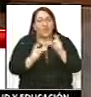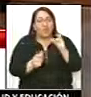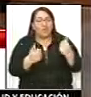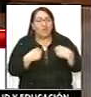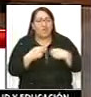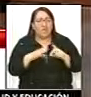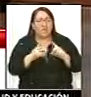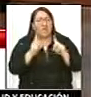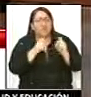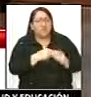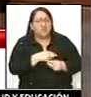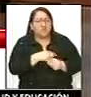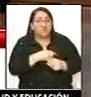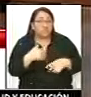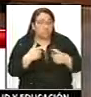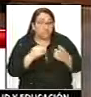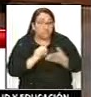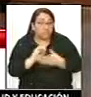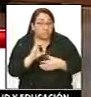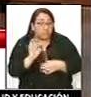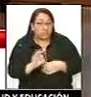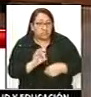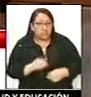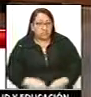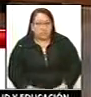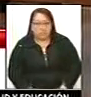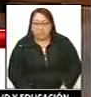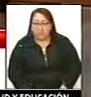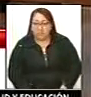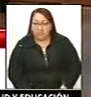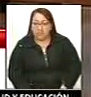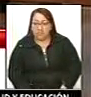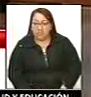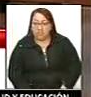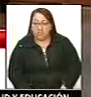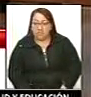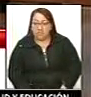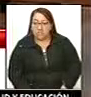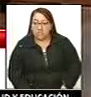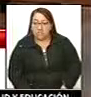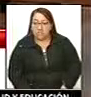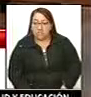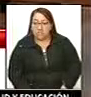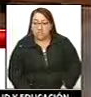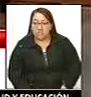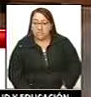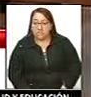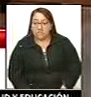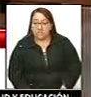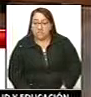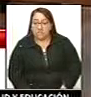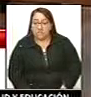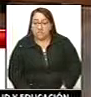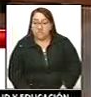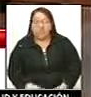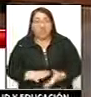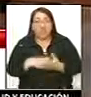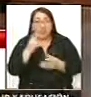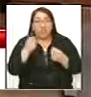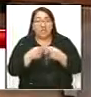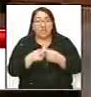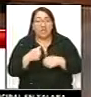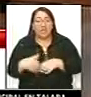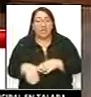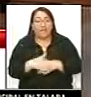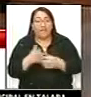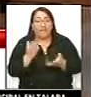sin haberle consultado a la otra si quería o no quería aparecer en esa imagen. Hemos aprendido de internet en la calle, la gran mayoría.